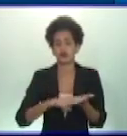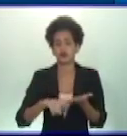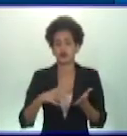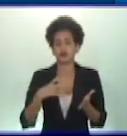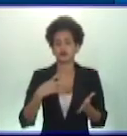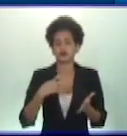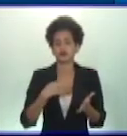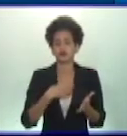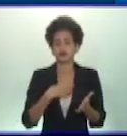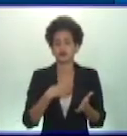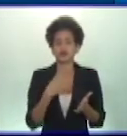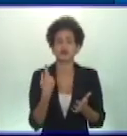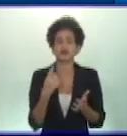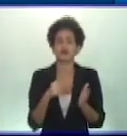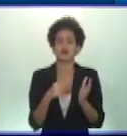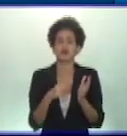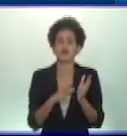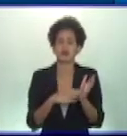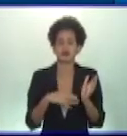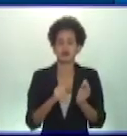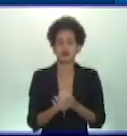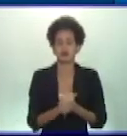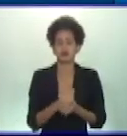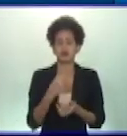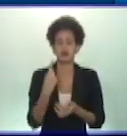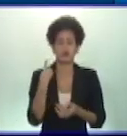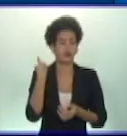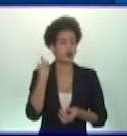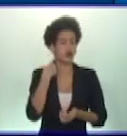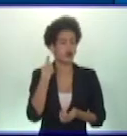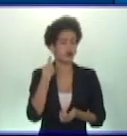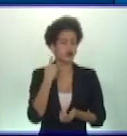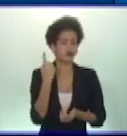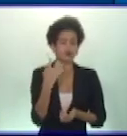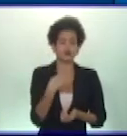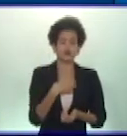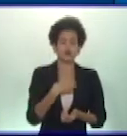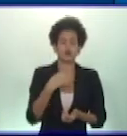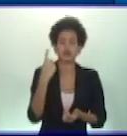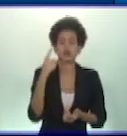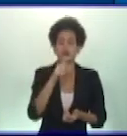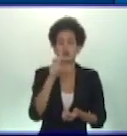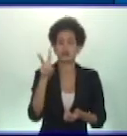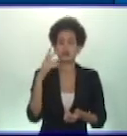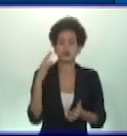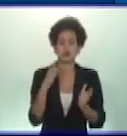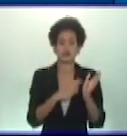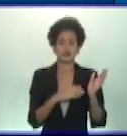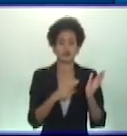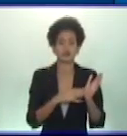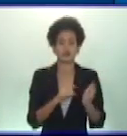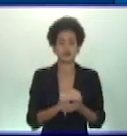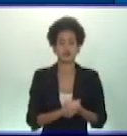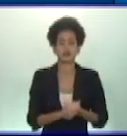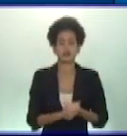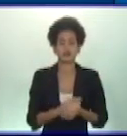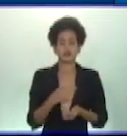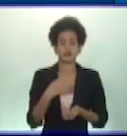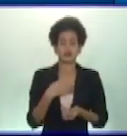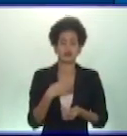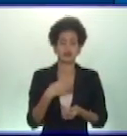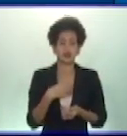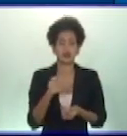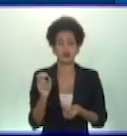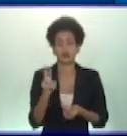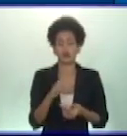también conocen el año. Un año tiene 12 meses. También existen unidades mayores que el año